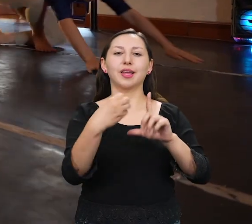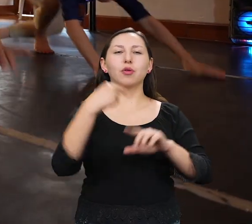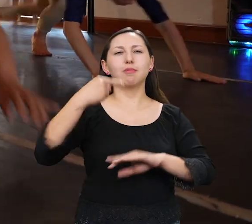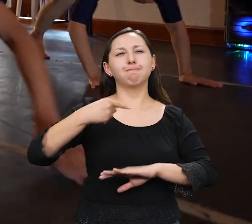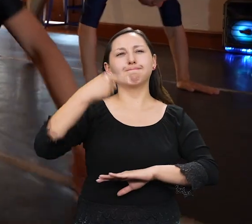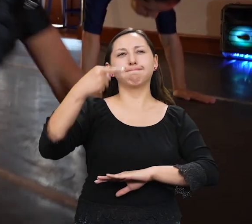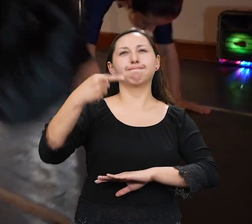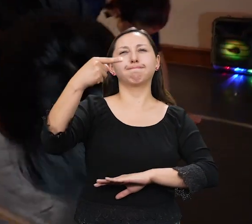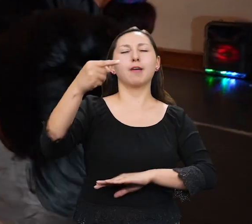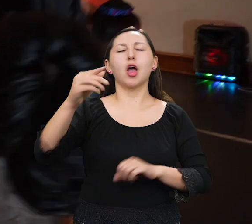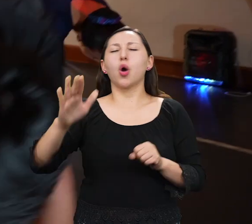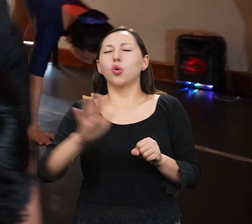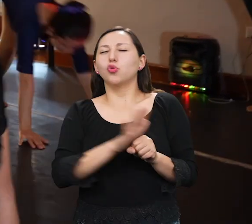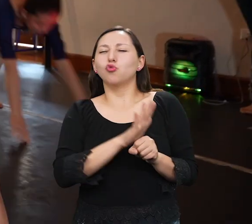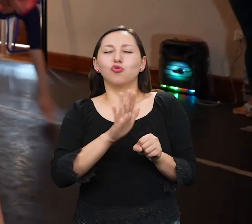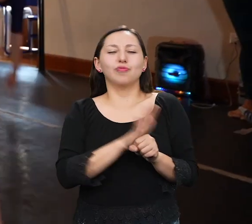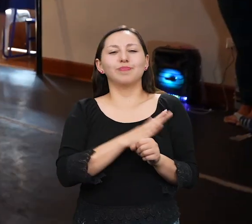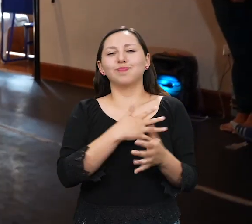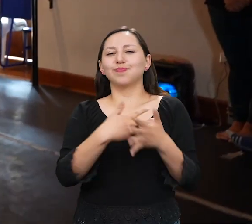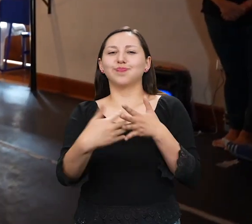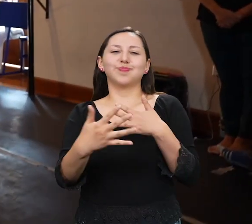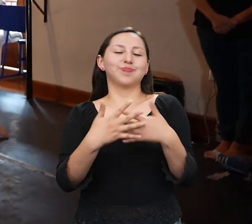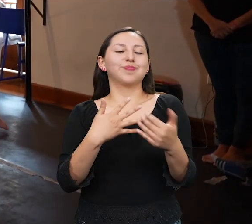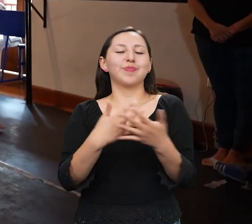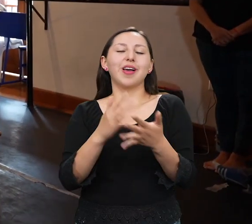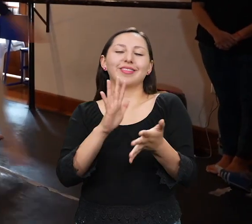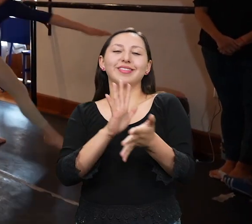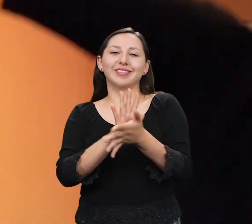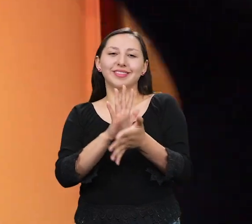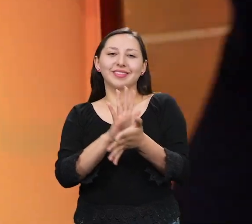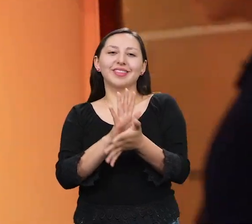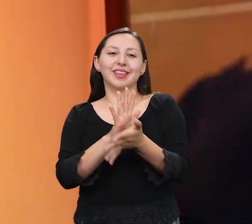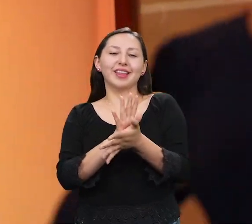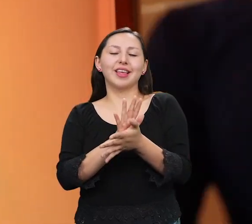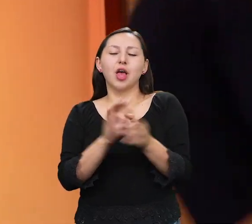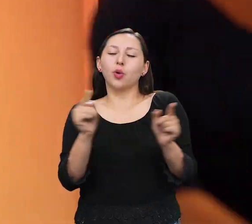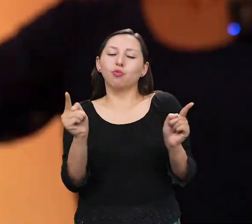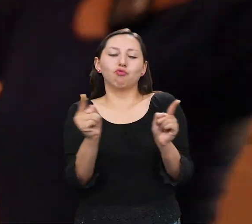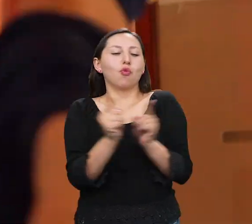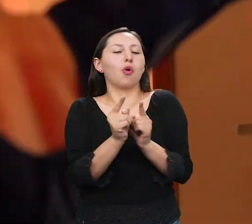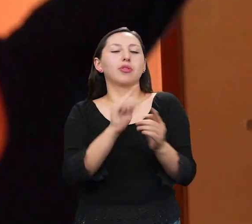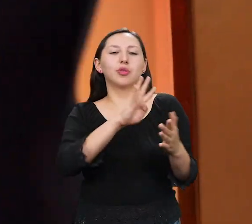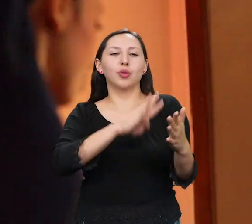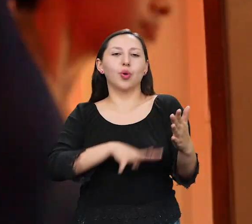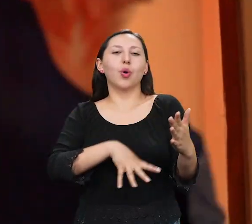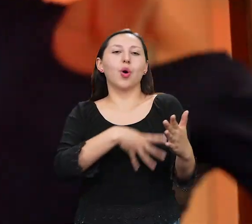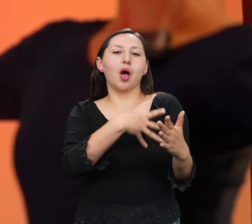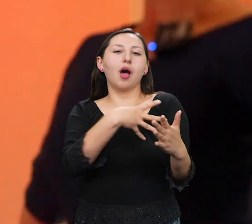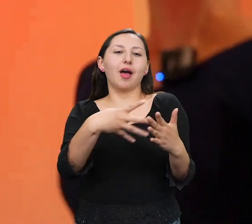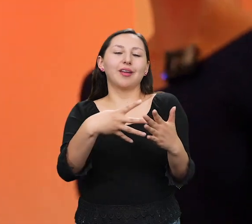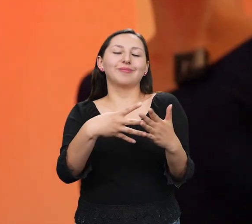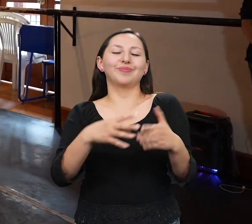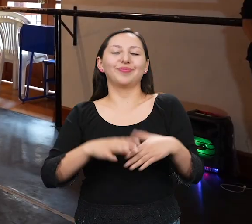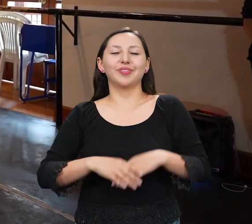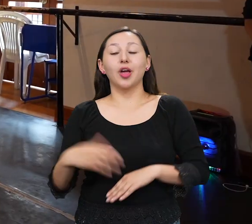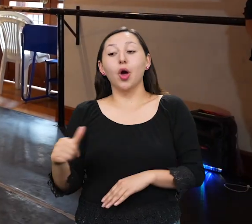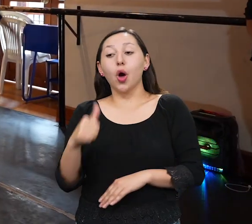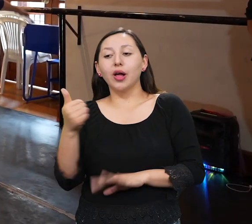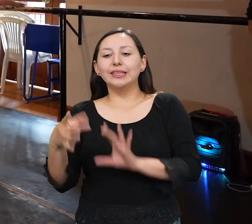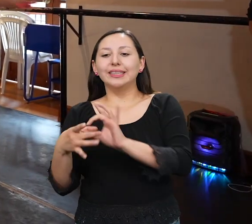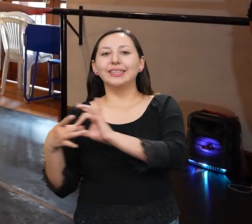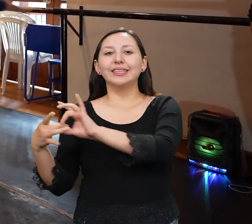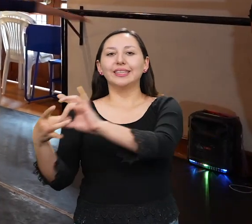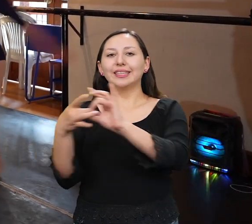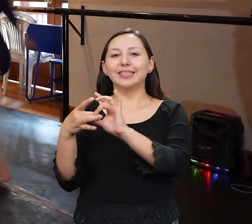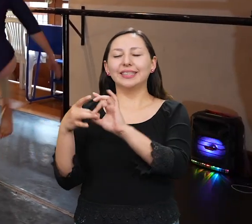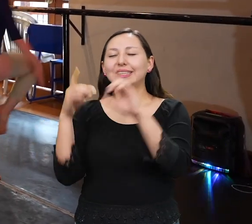tan atajado como las otras personas. Digamos que mi horario incluso es más corto de lo normal a comparación de los chicos que están aquí. Y puedo decir